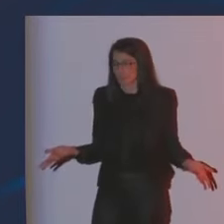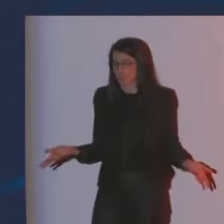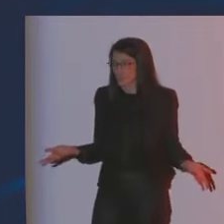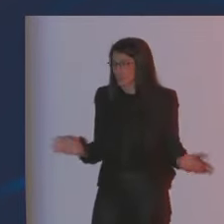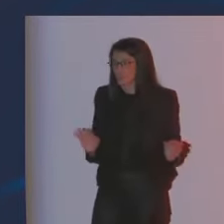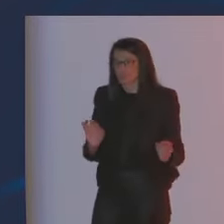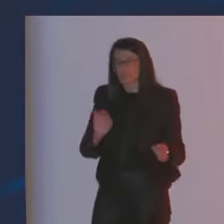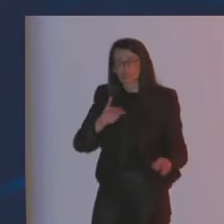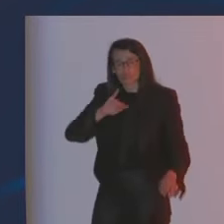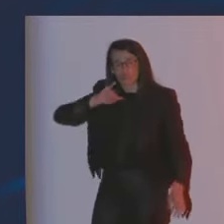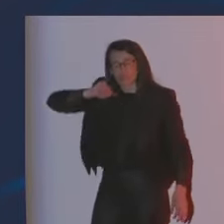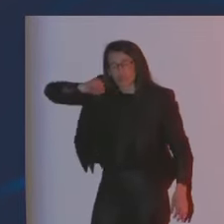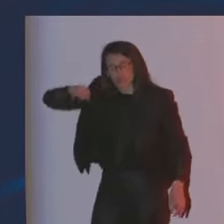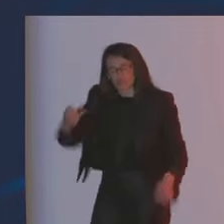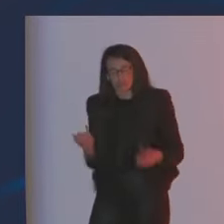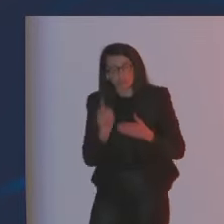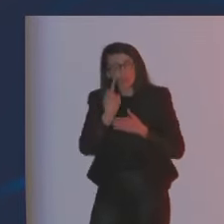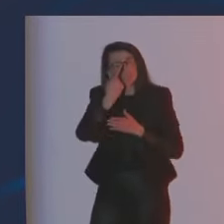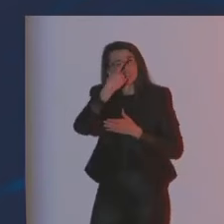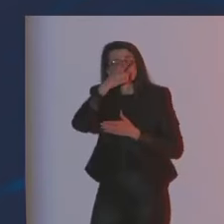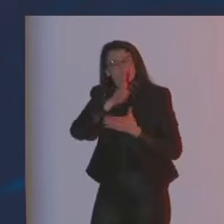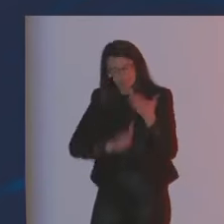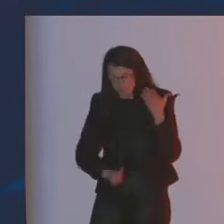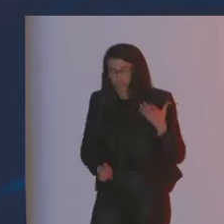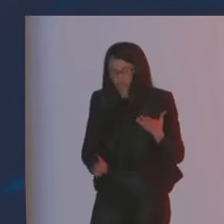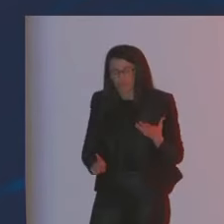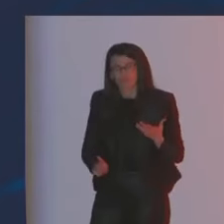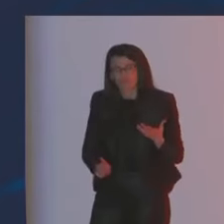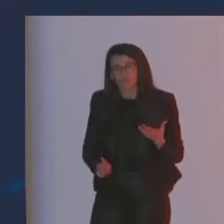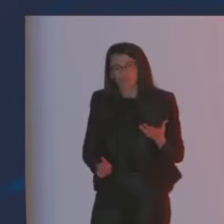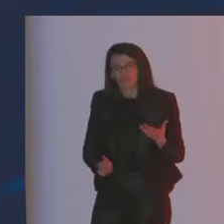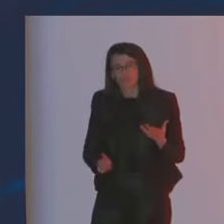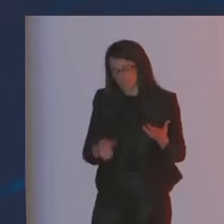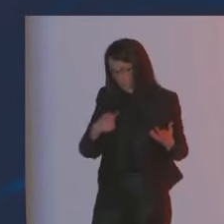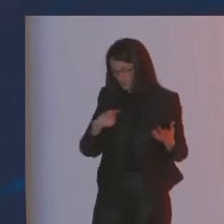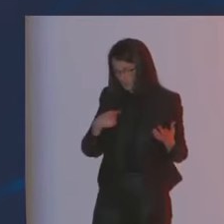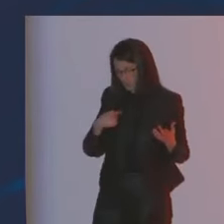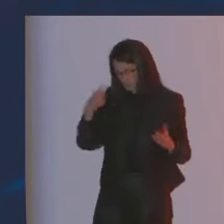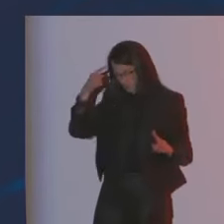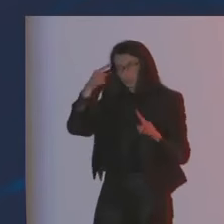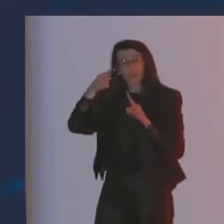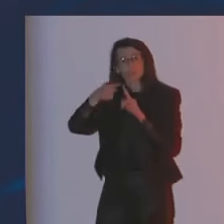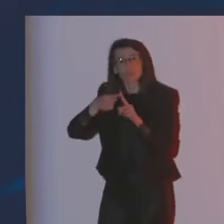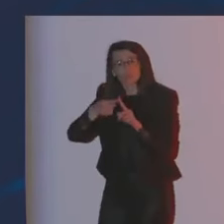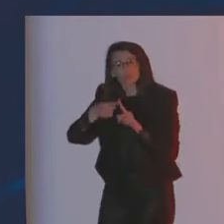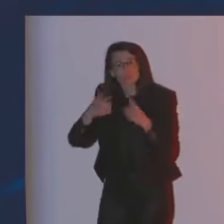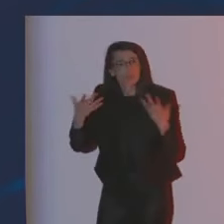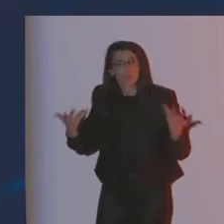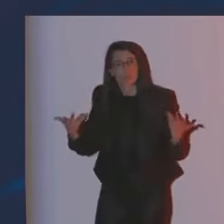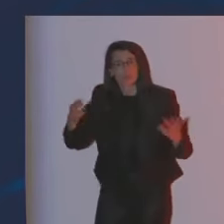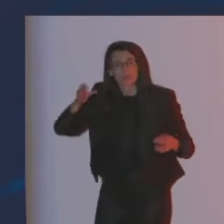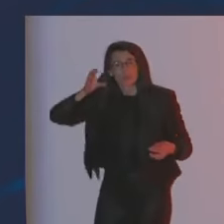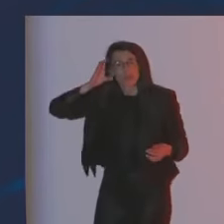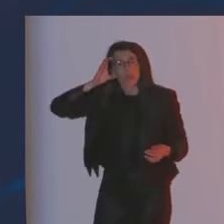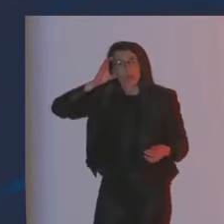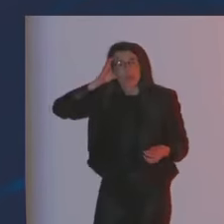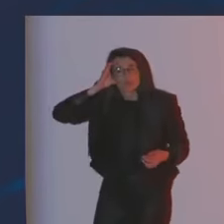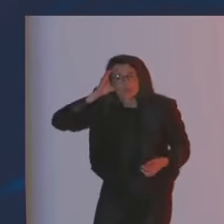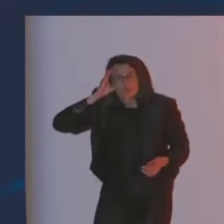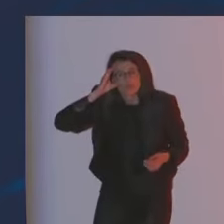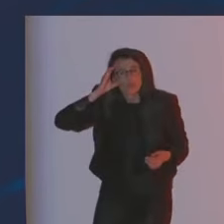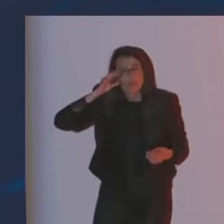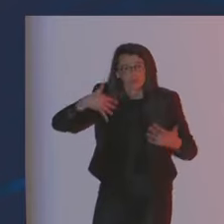Es agotador, lo reconozco. Mi cometido es observar ese